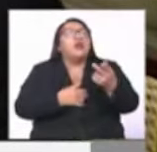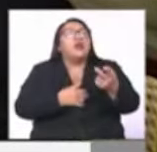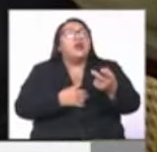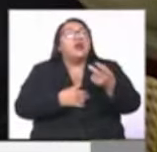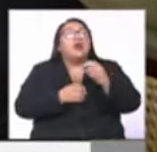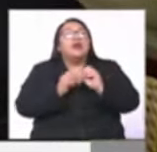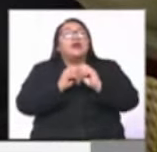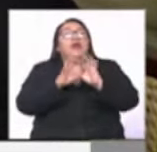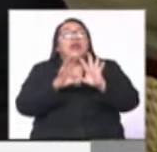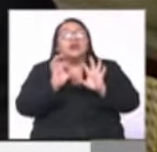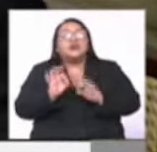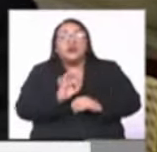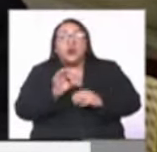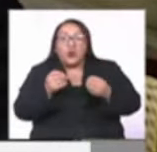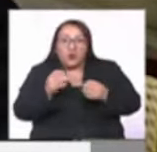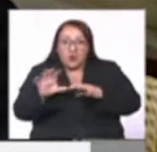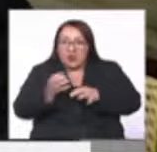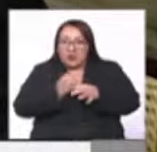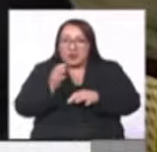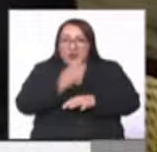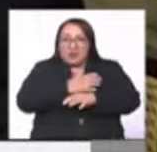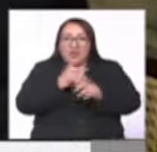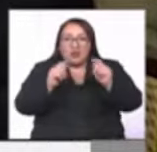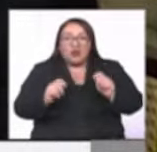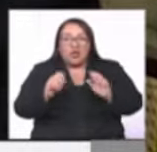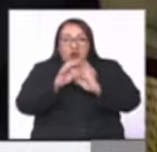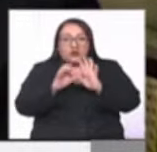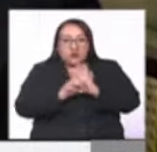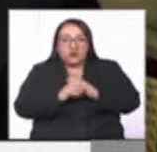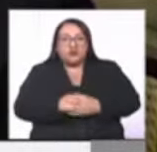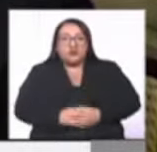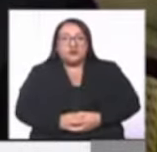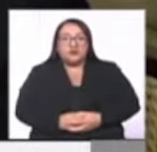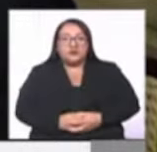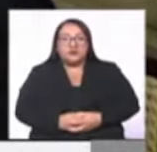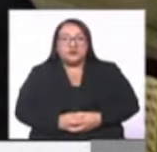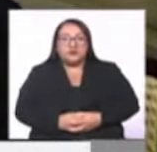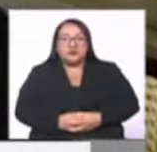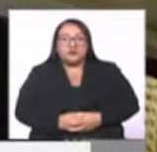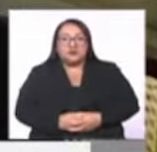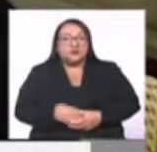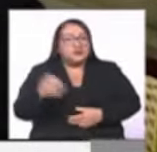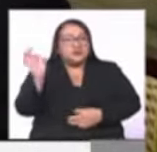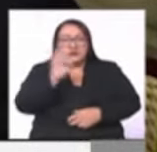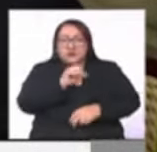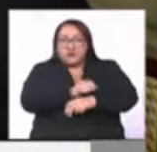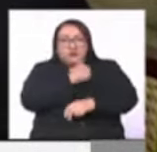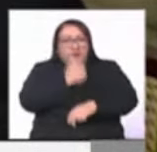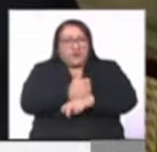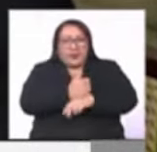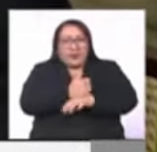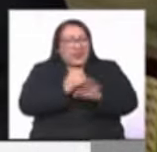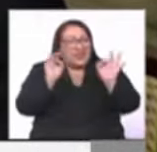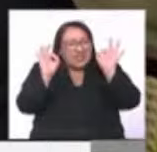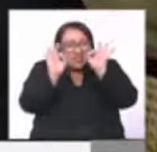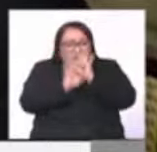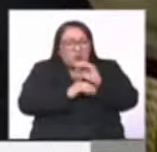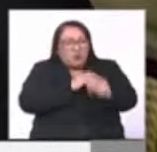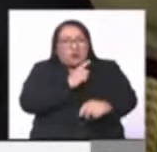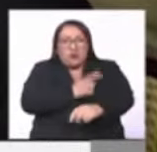cualificada como lo ha señalado nuestro tribunal constitucional y ninguna autoridad ningún